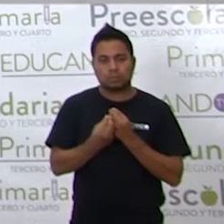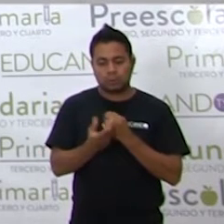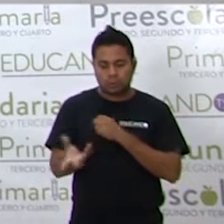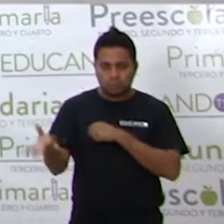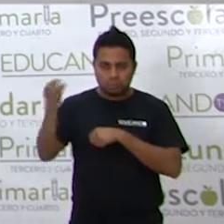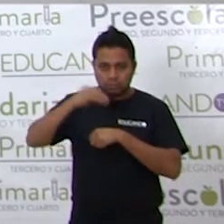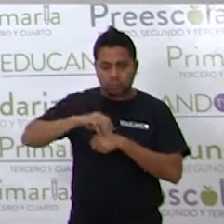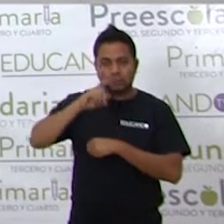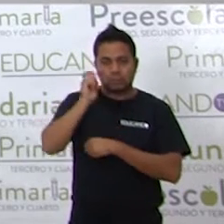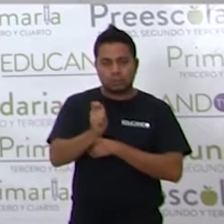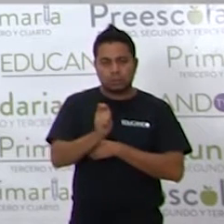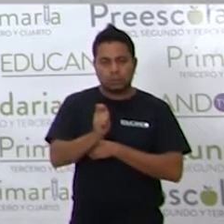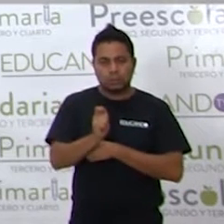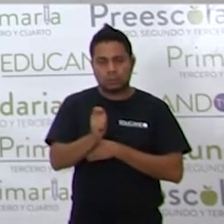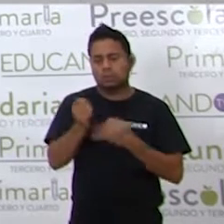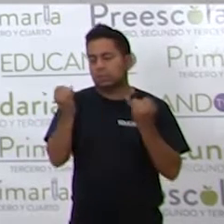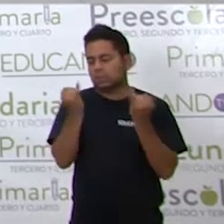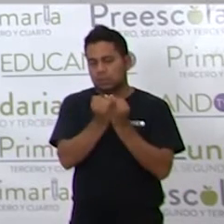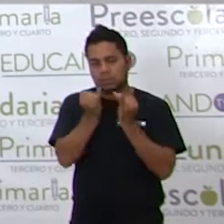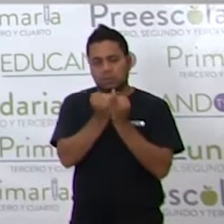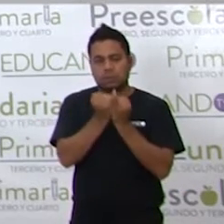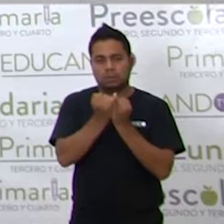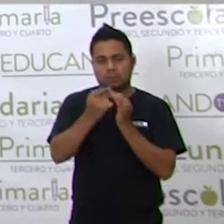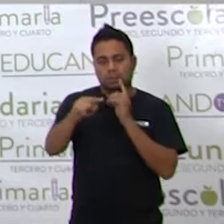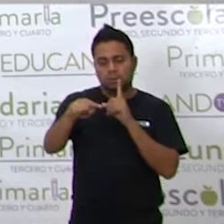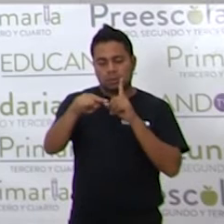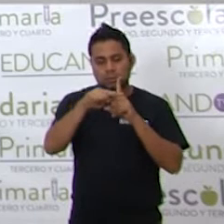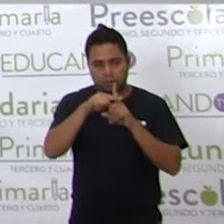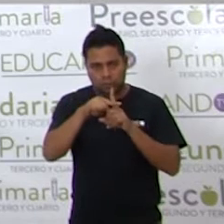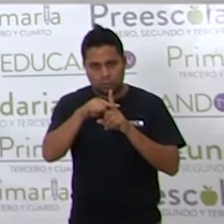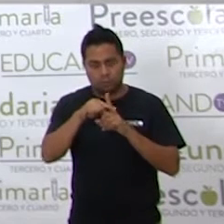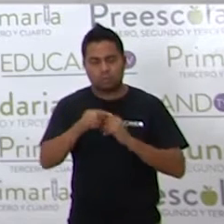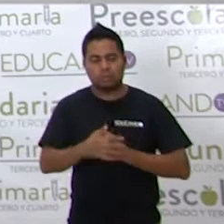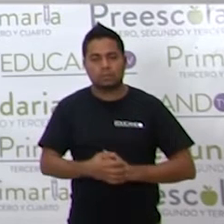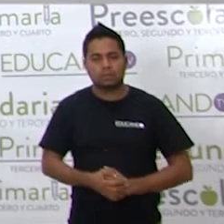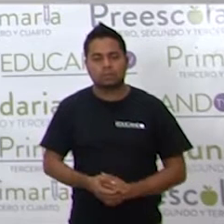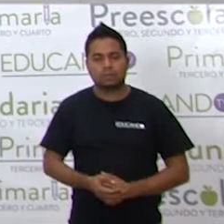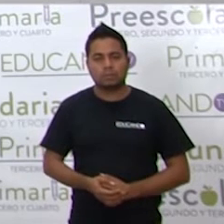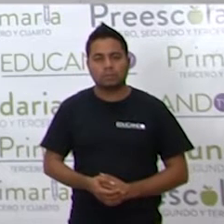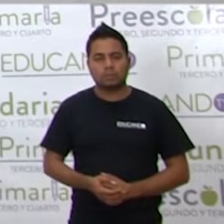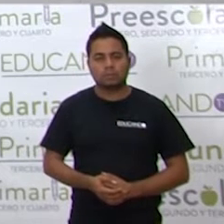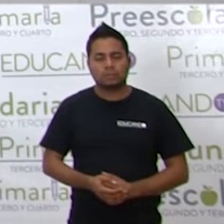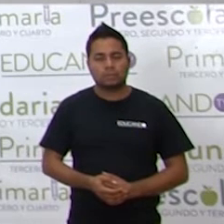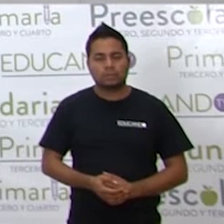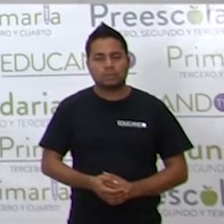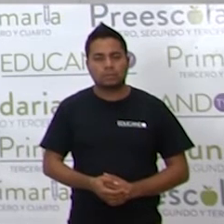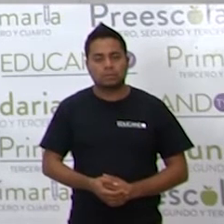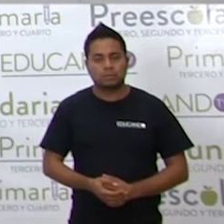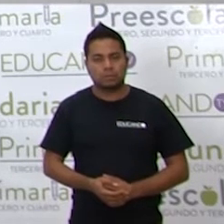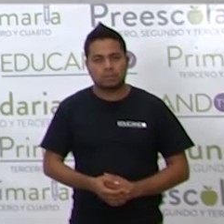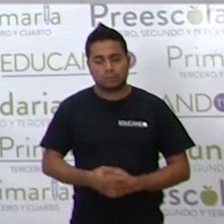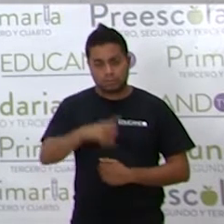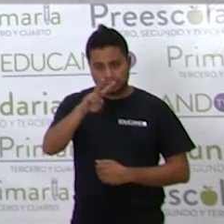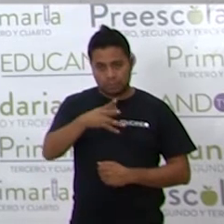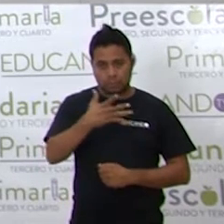agregar es, se hace con una suma, ¿verdad?